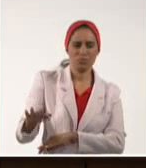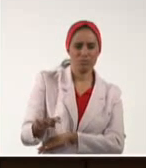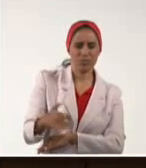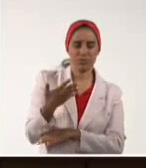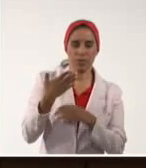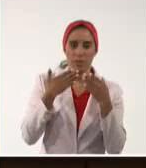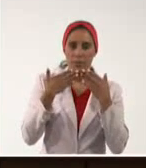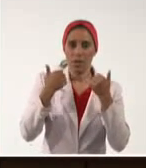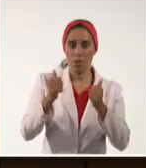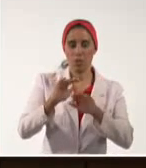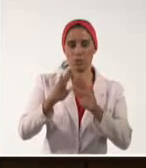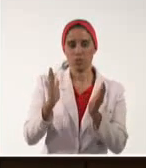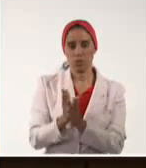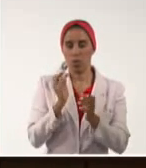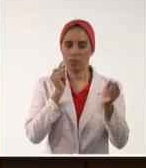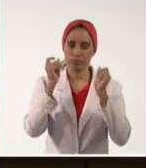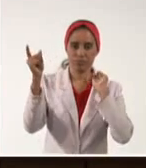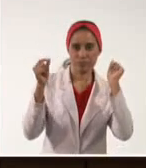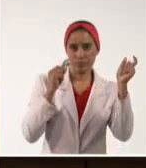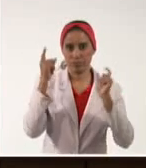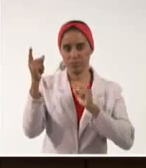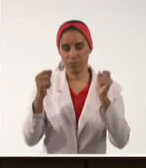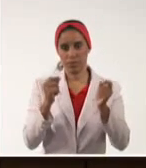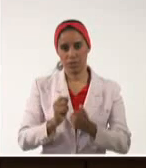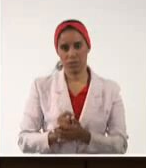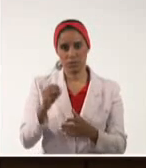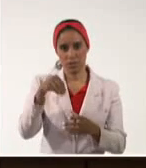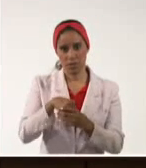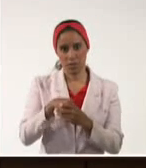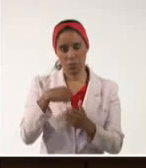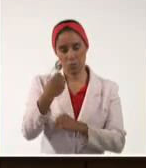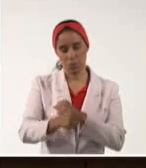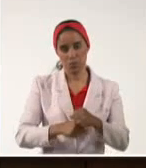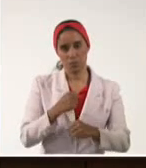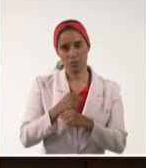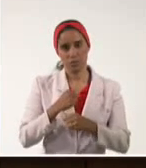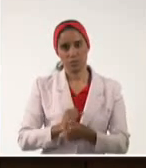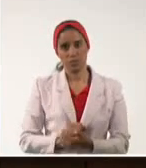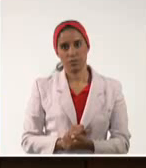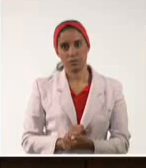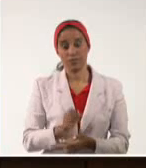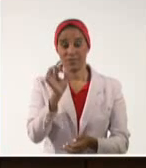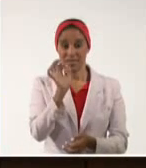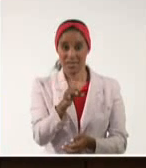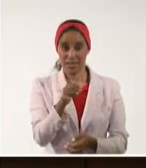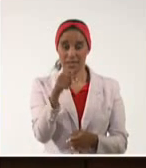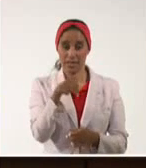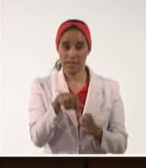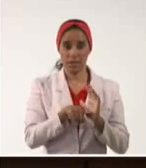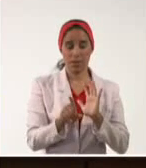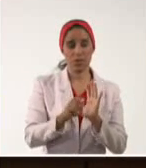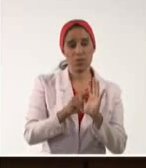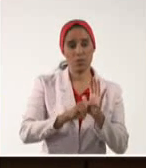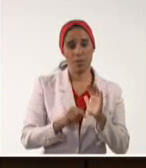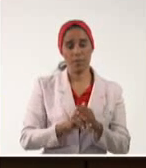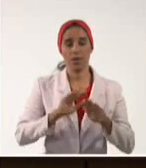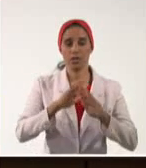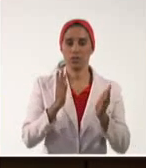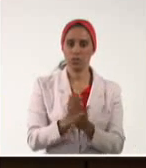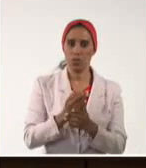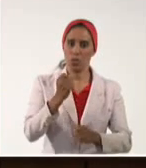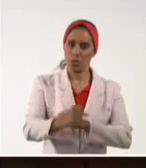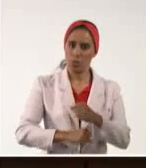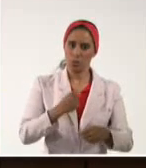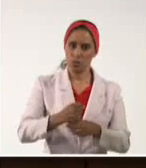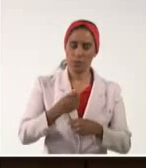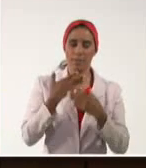a partir de las experiencias derivadas en su aplicación. Esta norma ha contribuido a aportar mejores garantías al